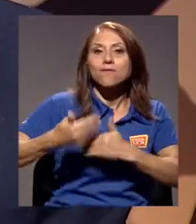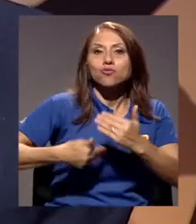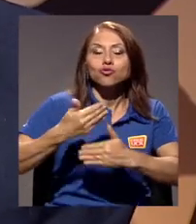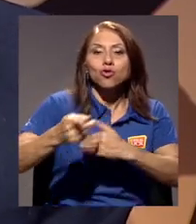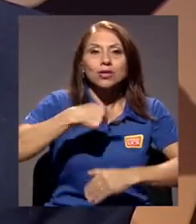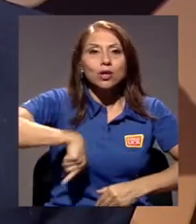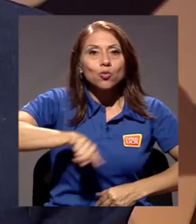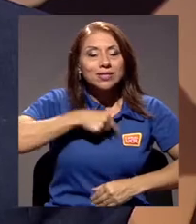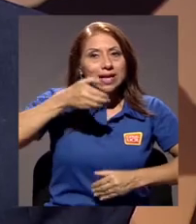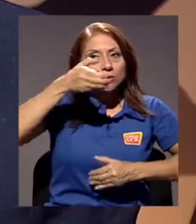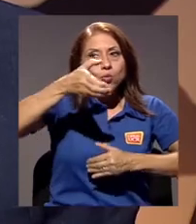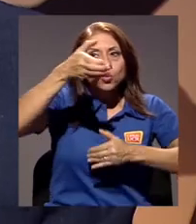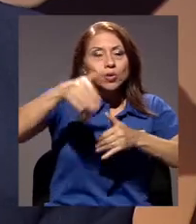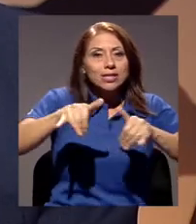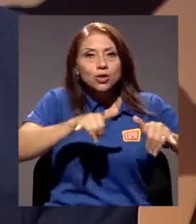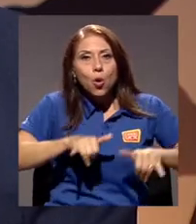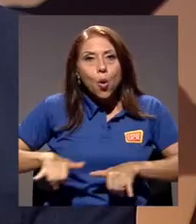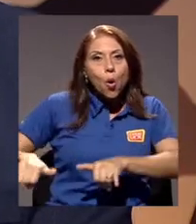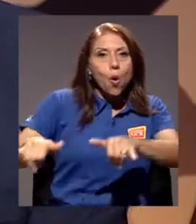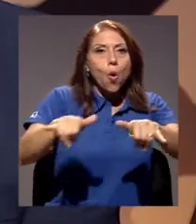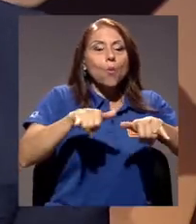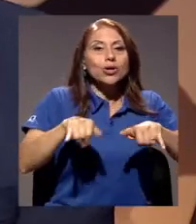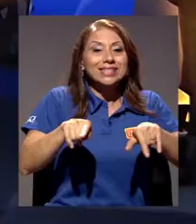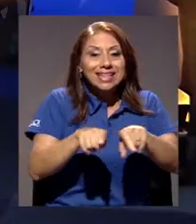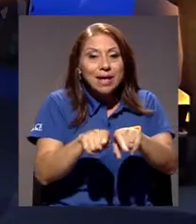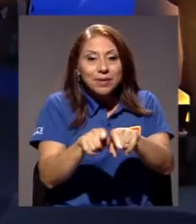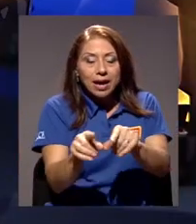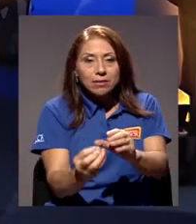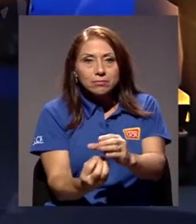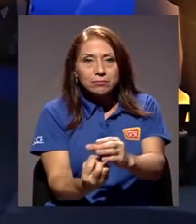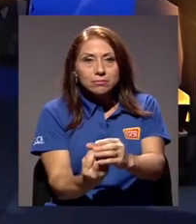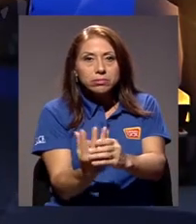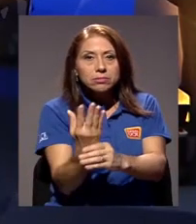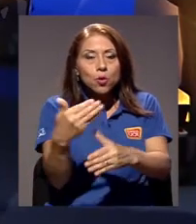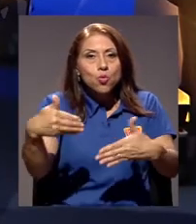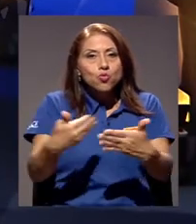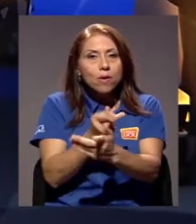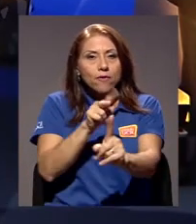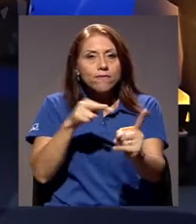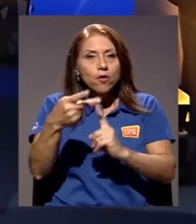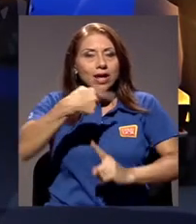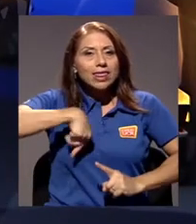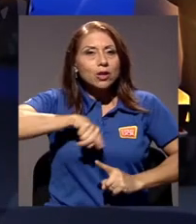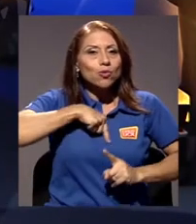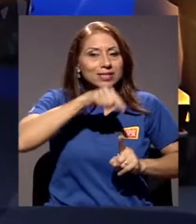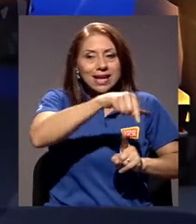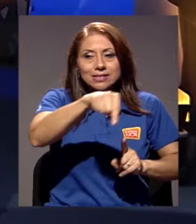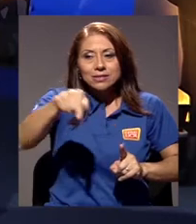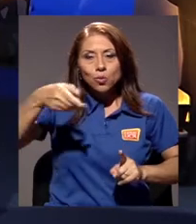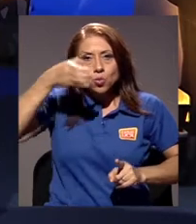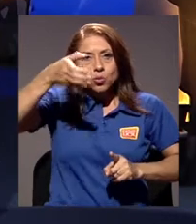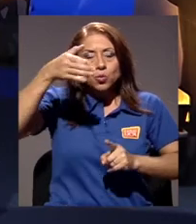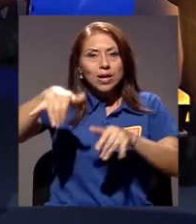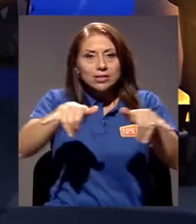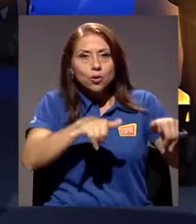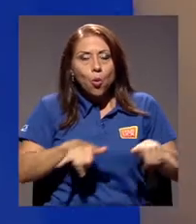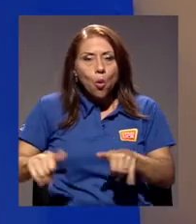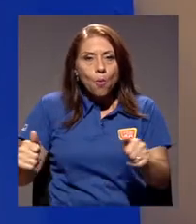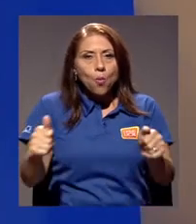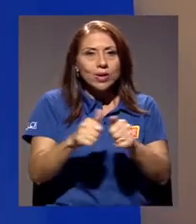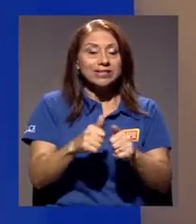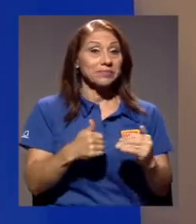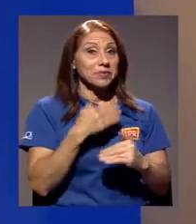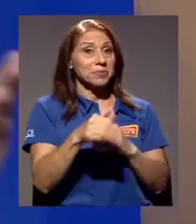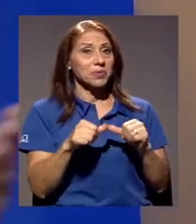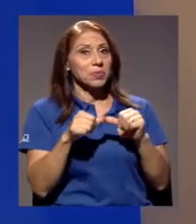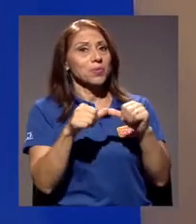y a la vez el nacimiento un nuevo enfoque de nuestra cultura común en un momento